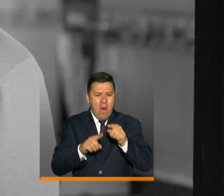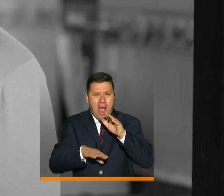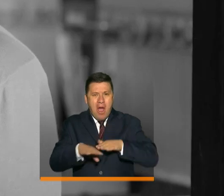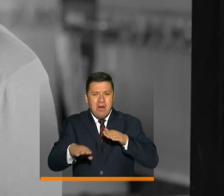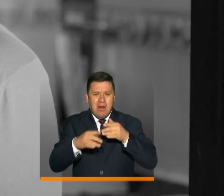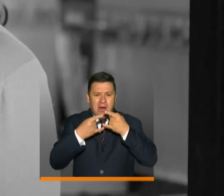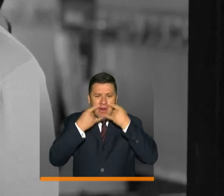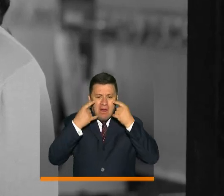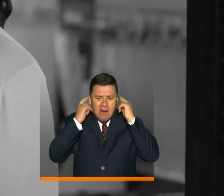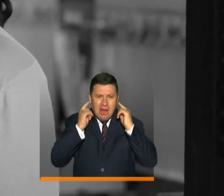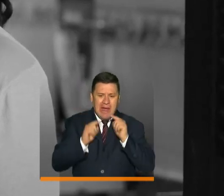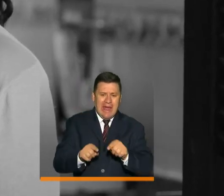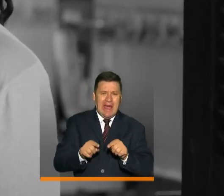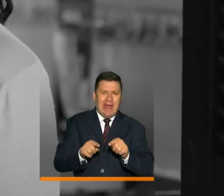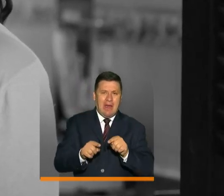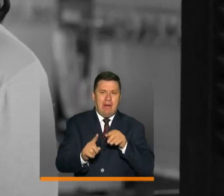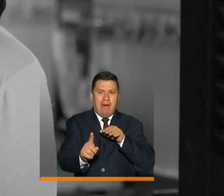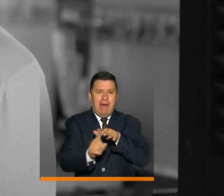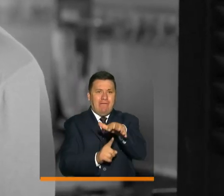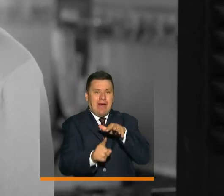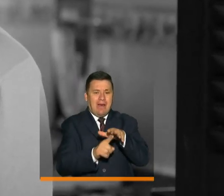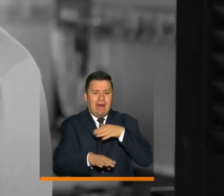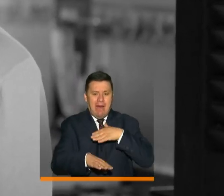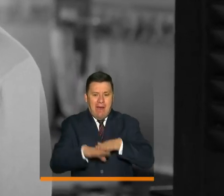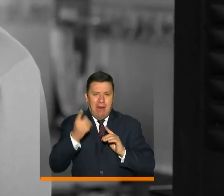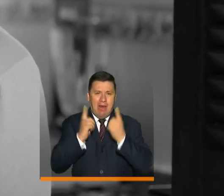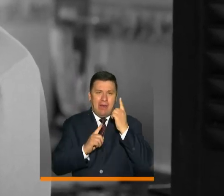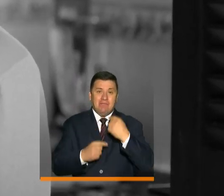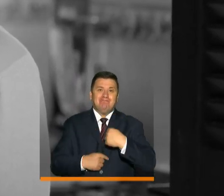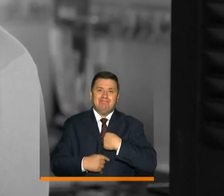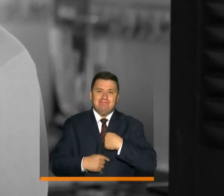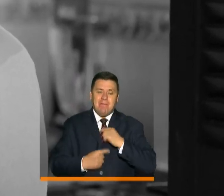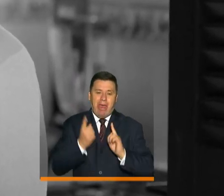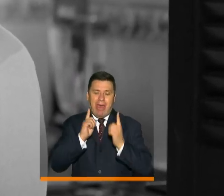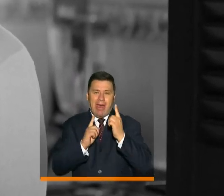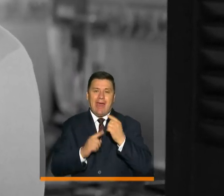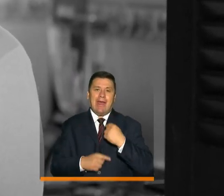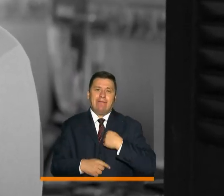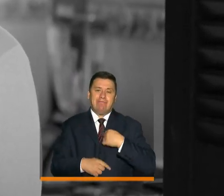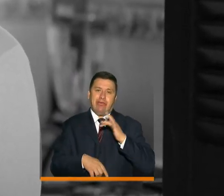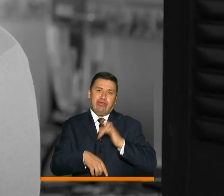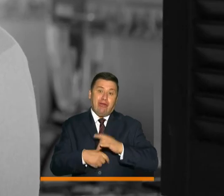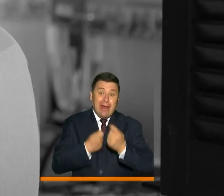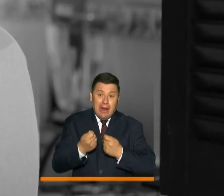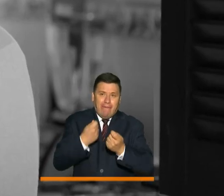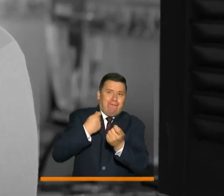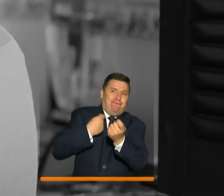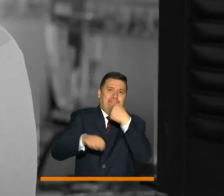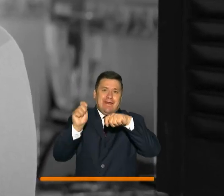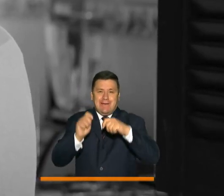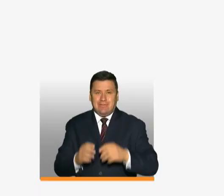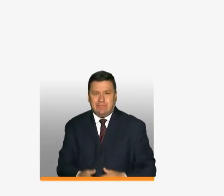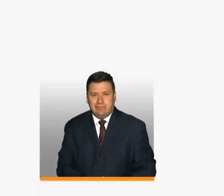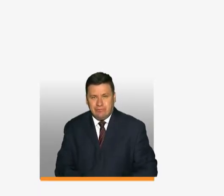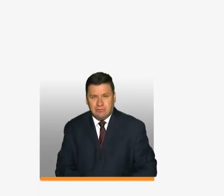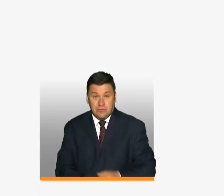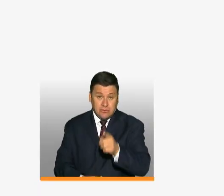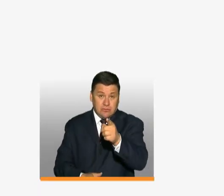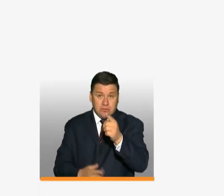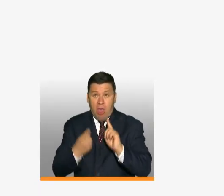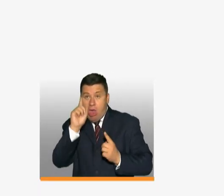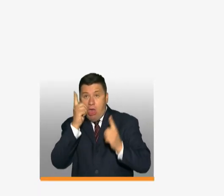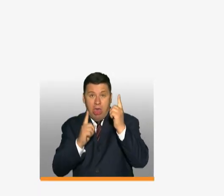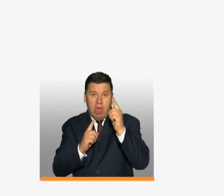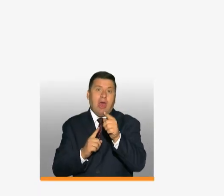tapabocas perjudicaron a otros, pero sobre todo a mí. Me tocó vender mi negocito. Tus